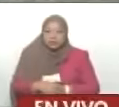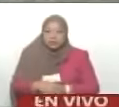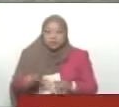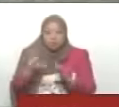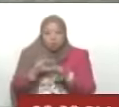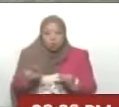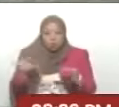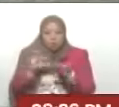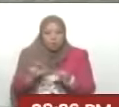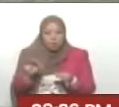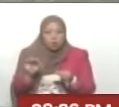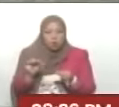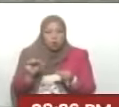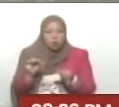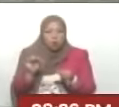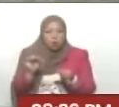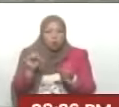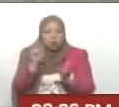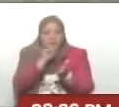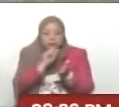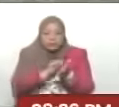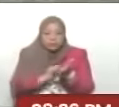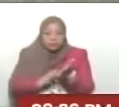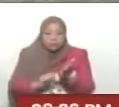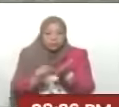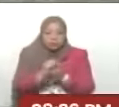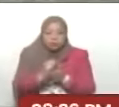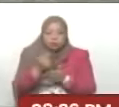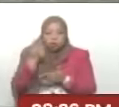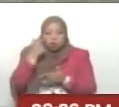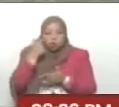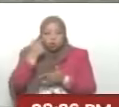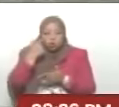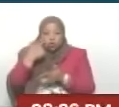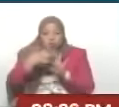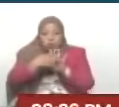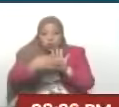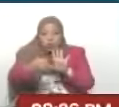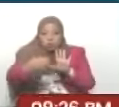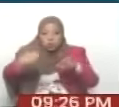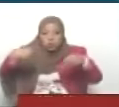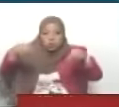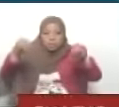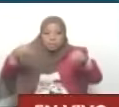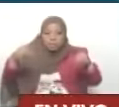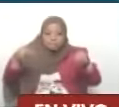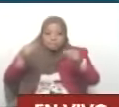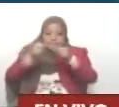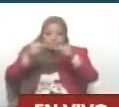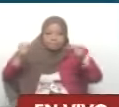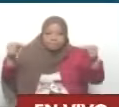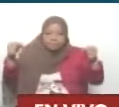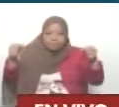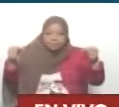lo diseñas. Me bueno, llama la atención. Yo saco el patrón con las mismas medidas y confecciono y coso